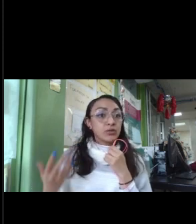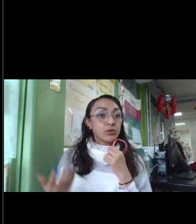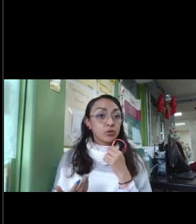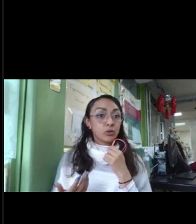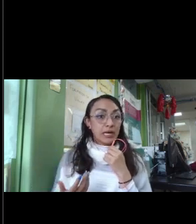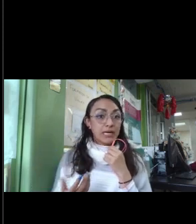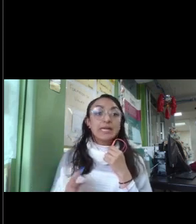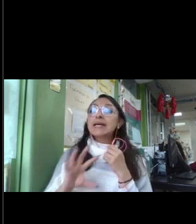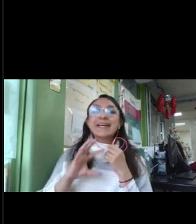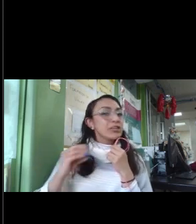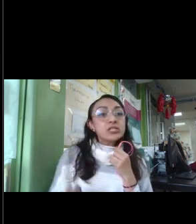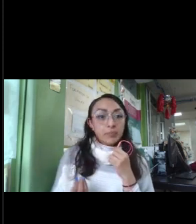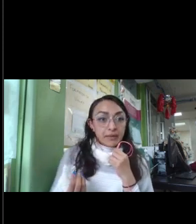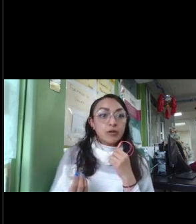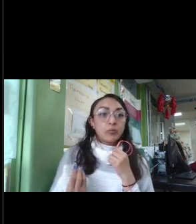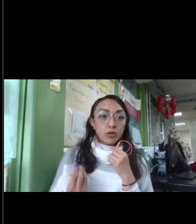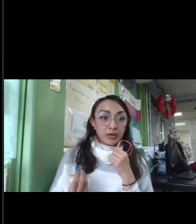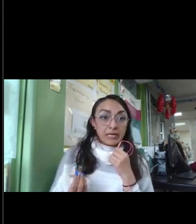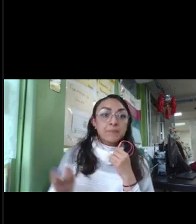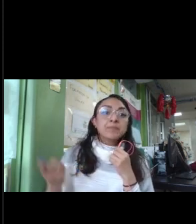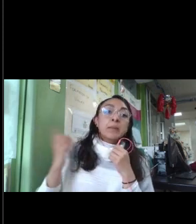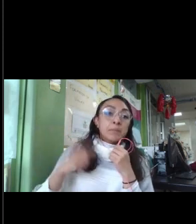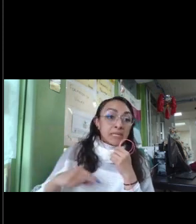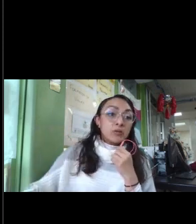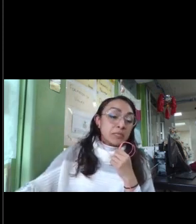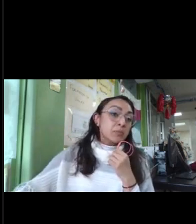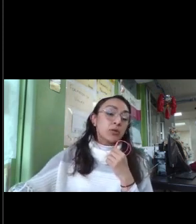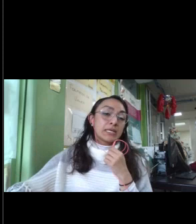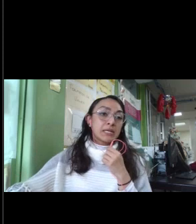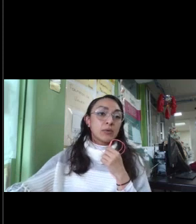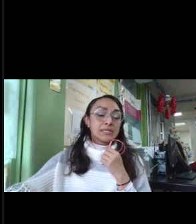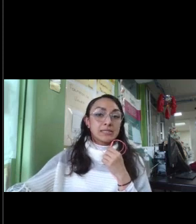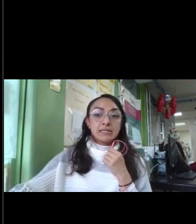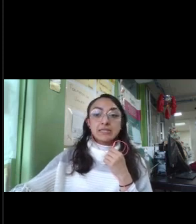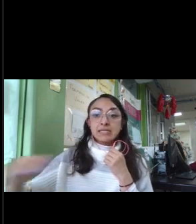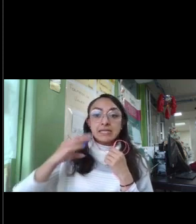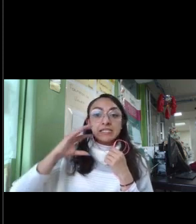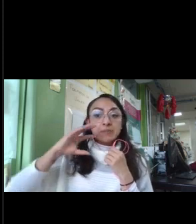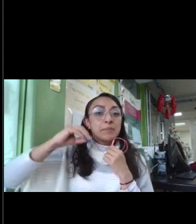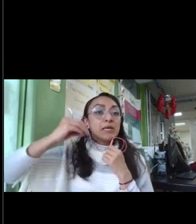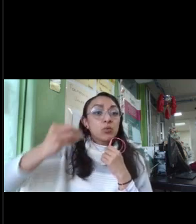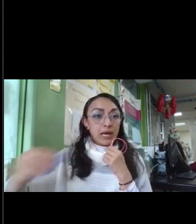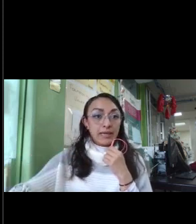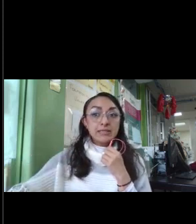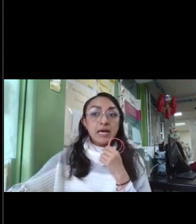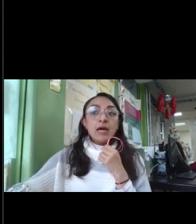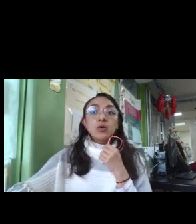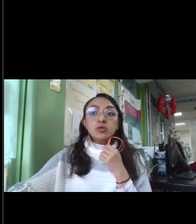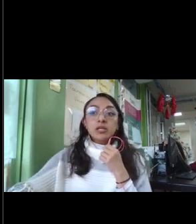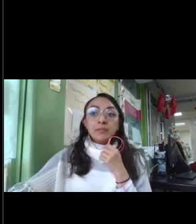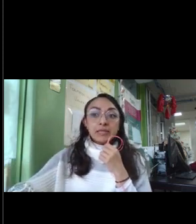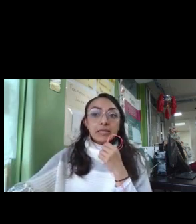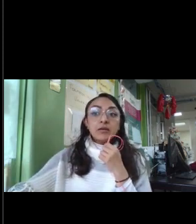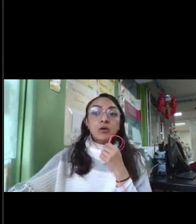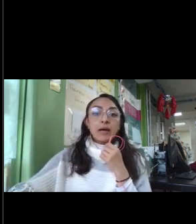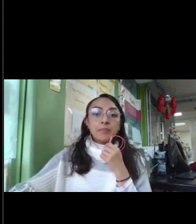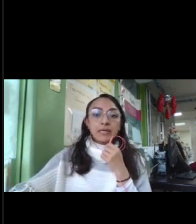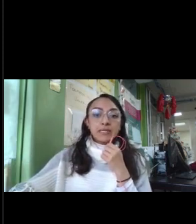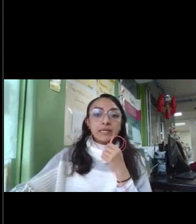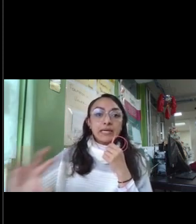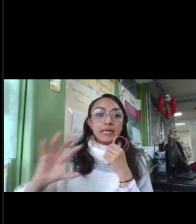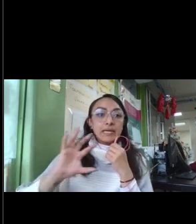una cuestión cultural que no se puede homologar. Pasa lo mismo con las lenguas de señas. Las señas van vinculadas justamente